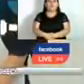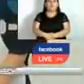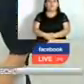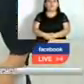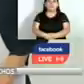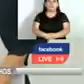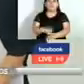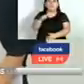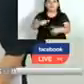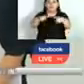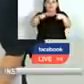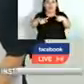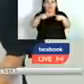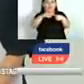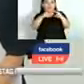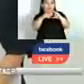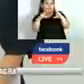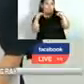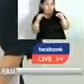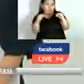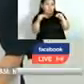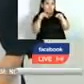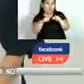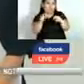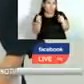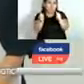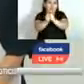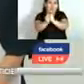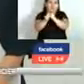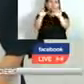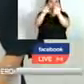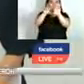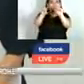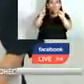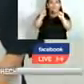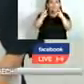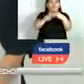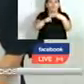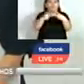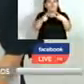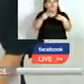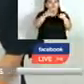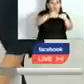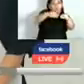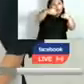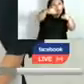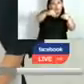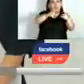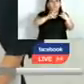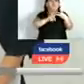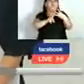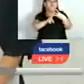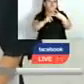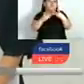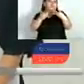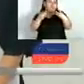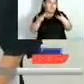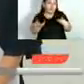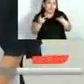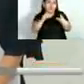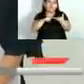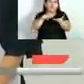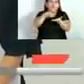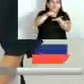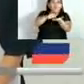Churrasco nicaragüense de lomo de aguja acompañado con chorizo, tajadas de plátano, gallo pinto y